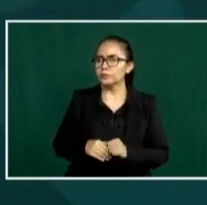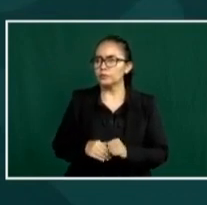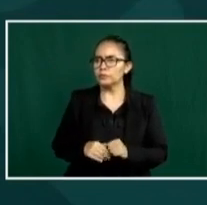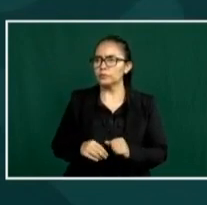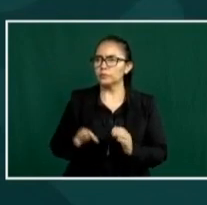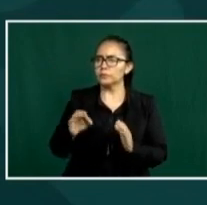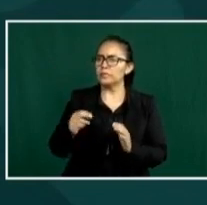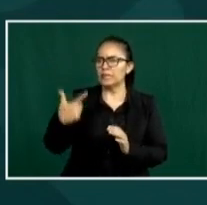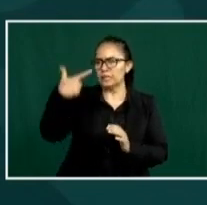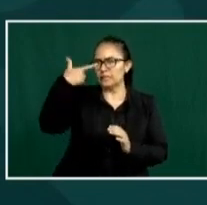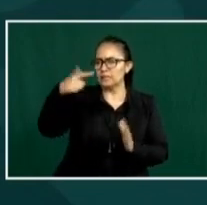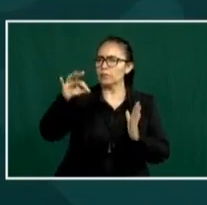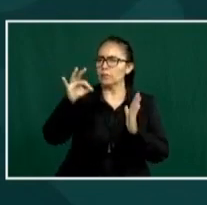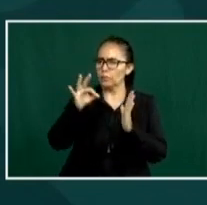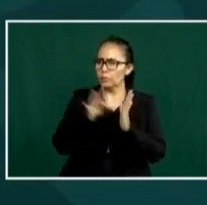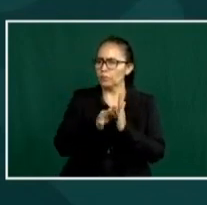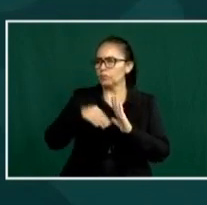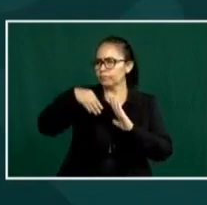7 puntos,